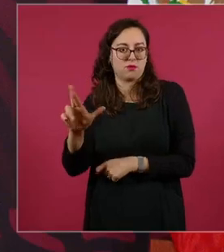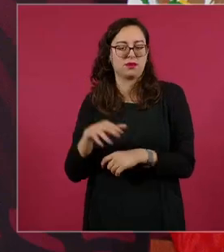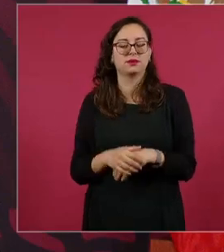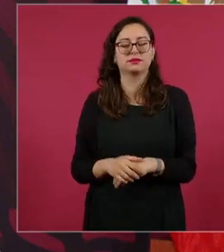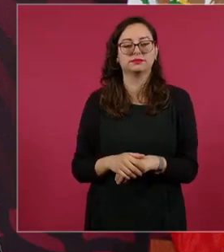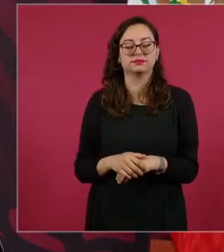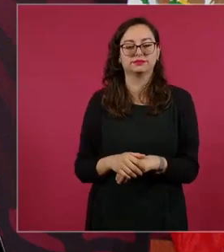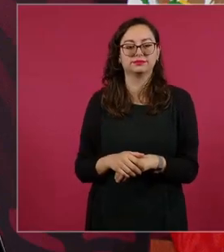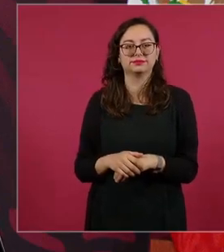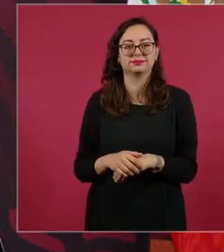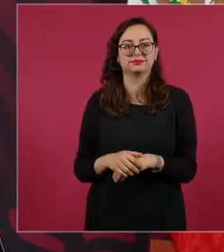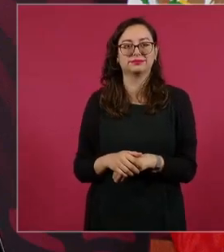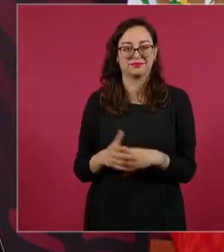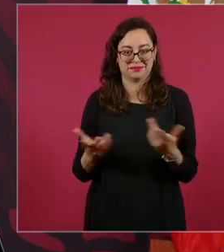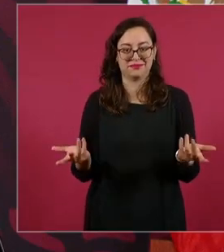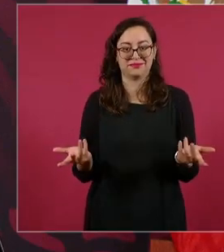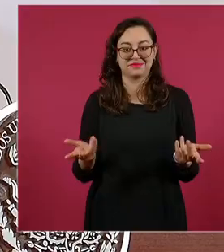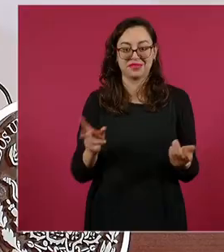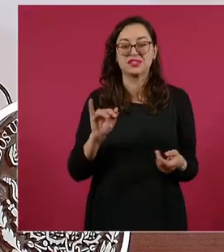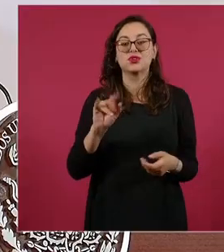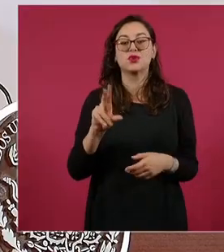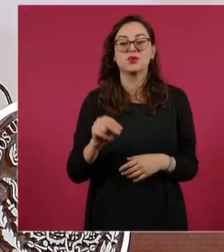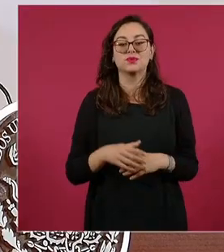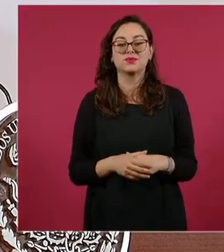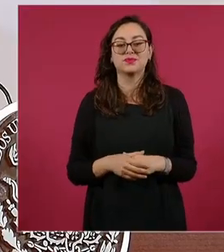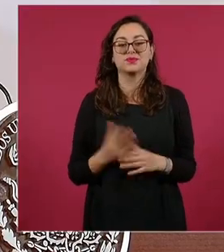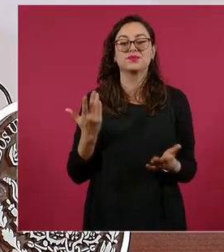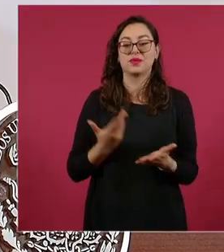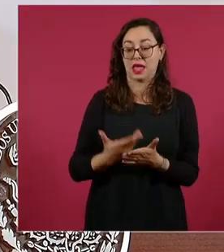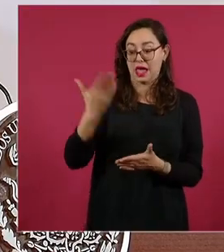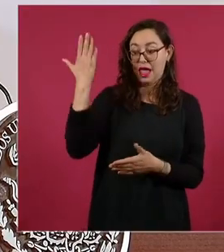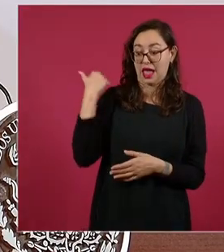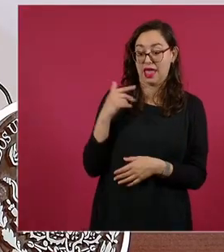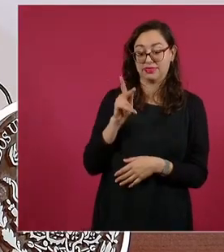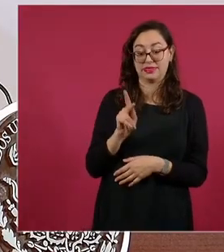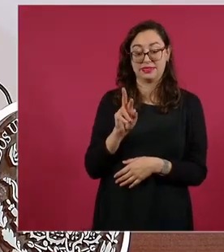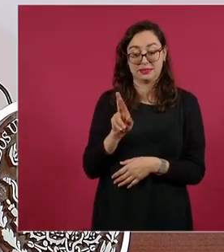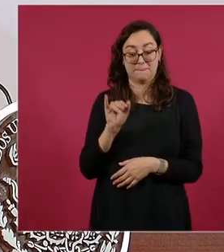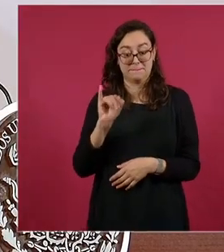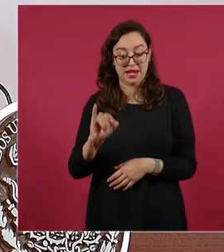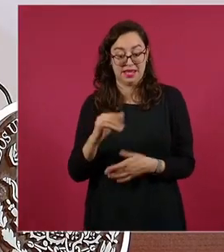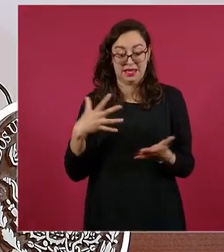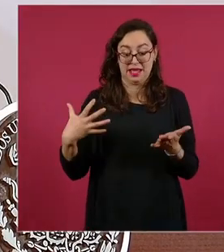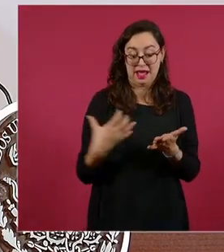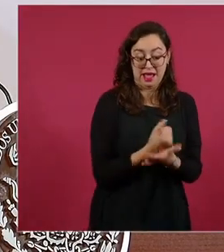al PAN la procuraduría en la época de Cedillo